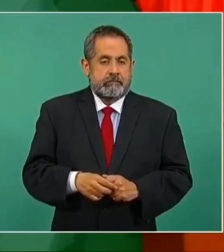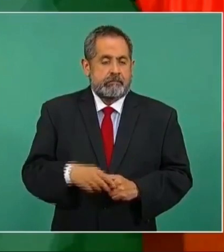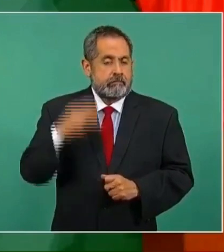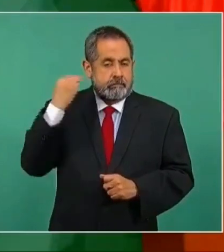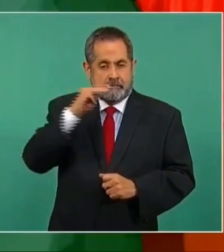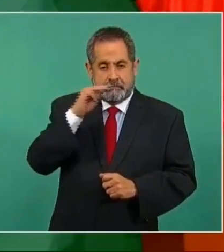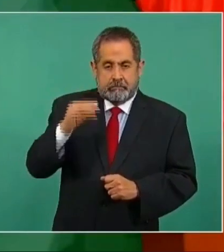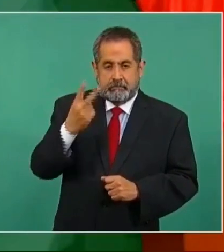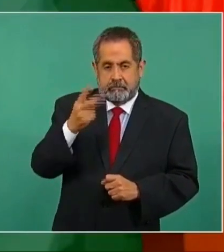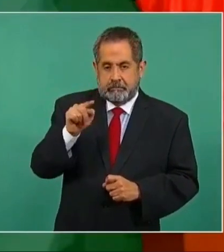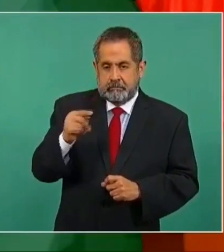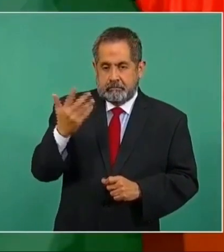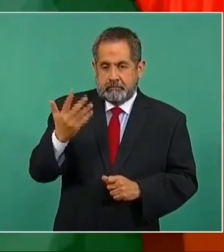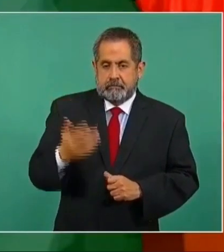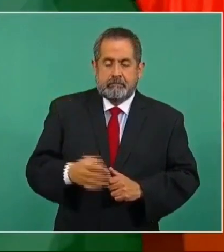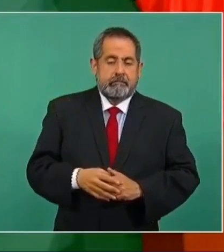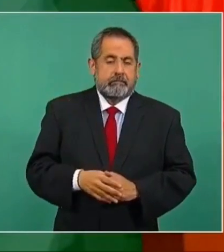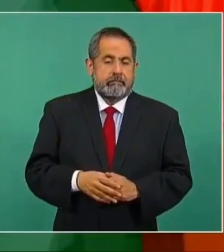Michoacán 2.5,